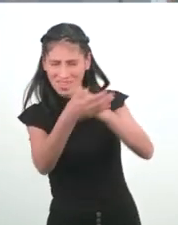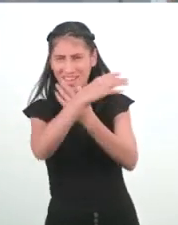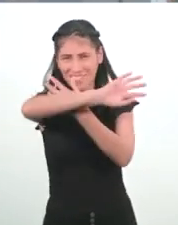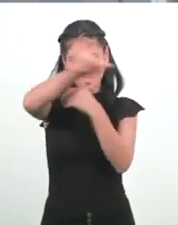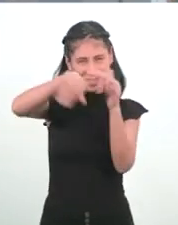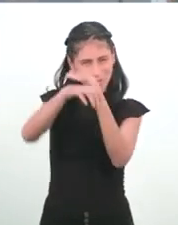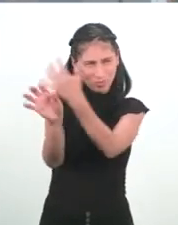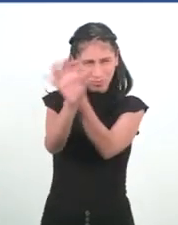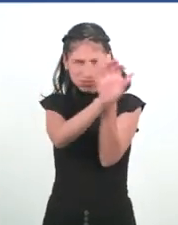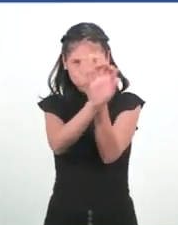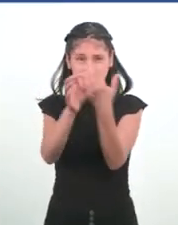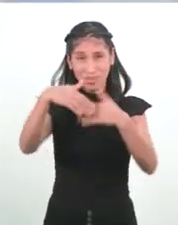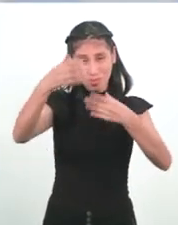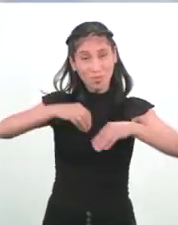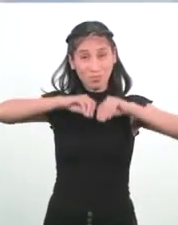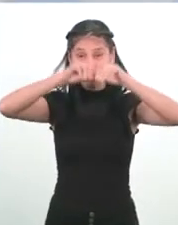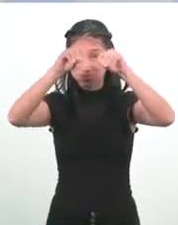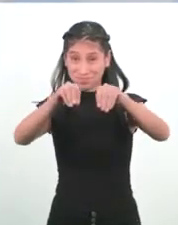esta plataforma.